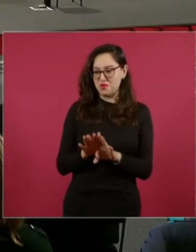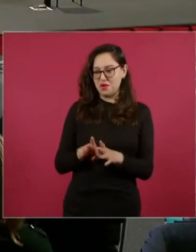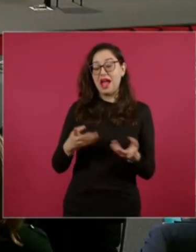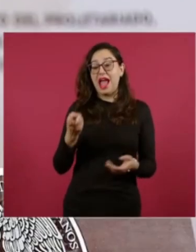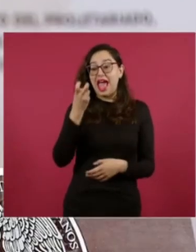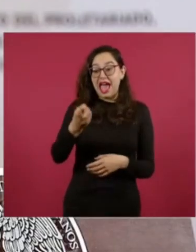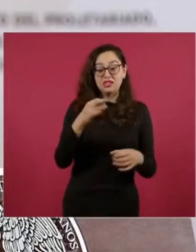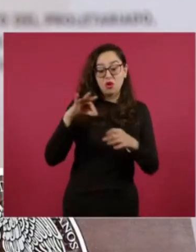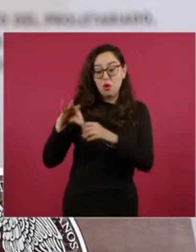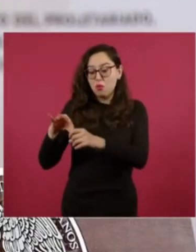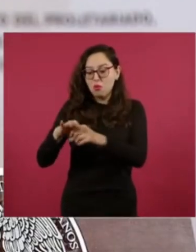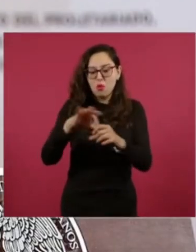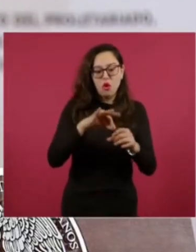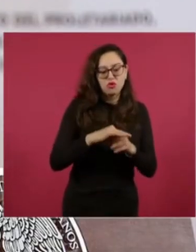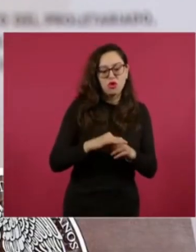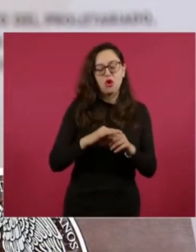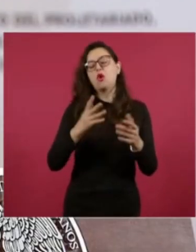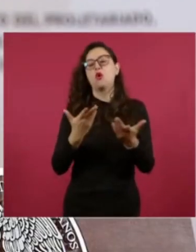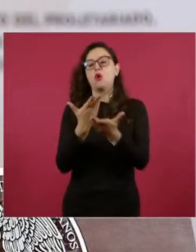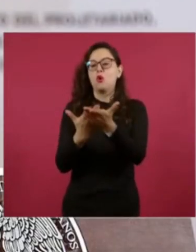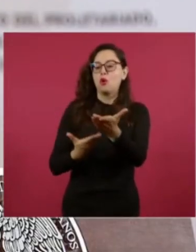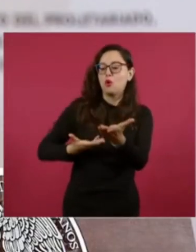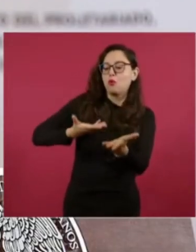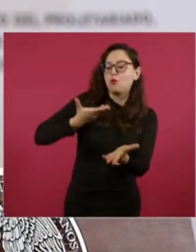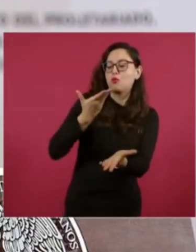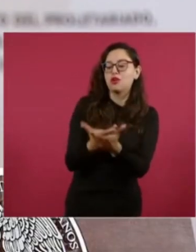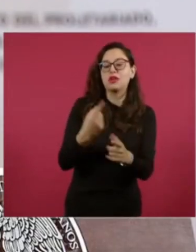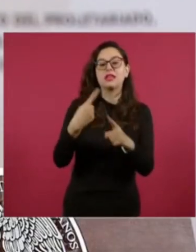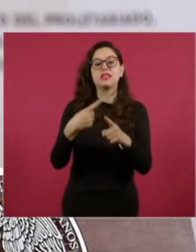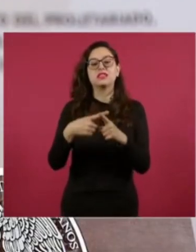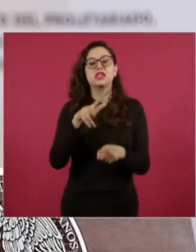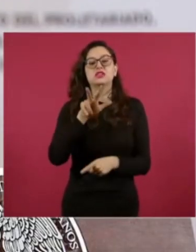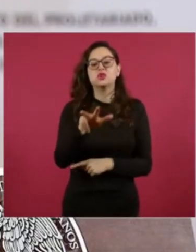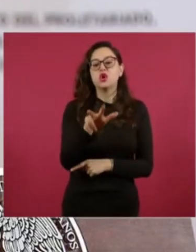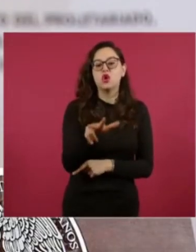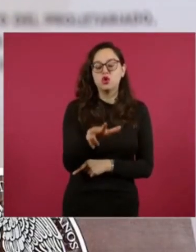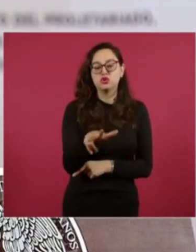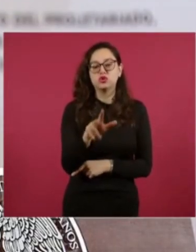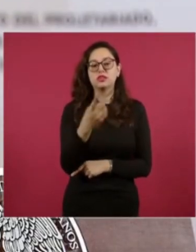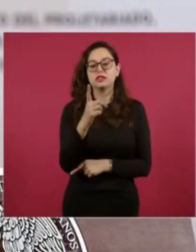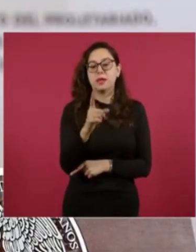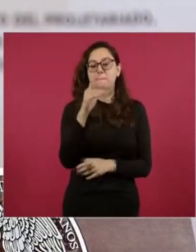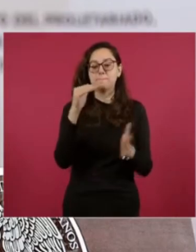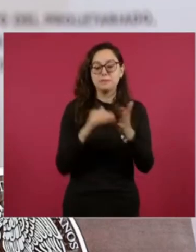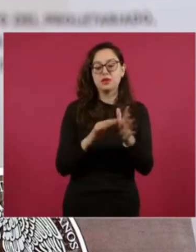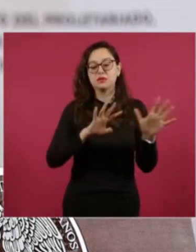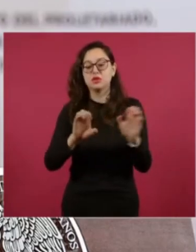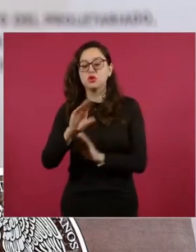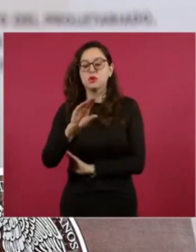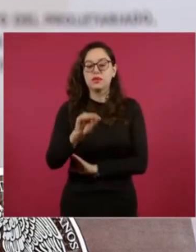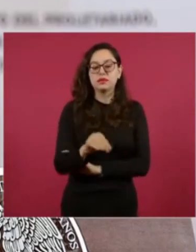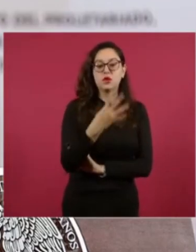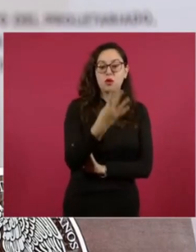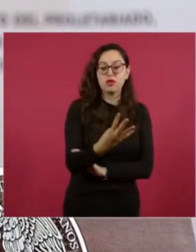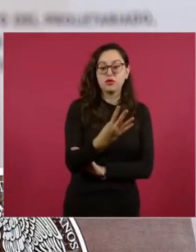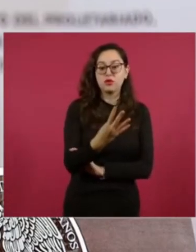aprobado por unanimidad, su proyecto de decreto, el 18 de diciembre de 1994, que solo había